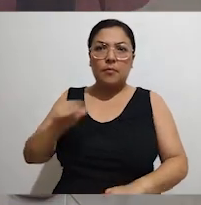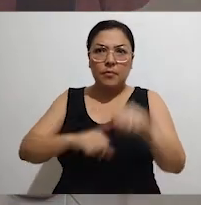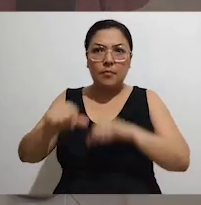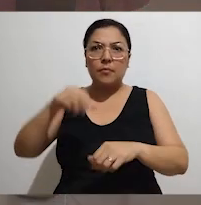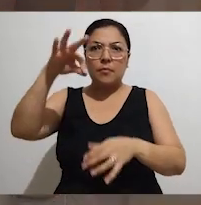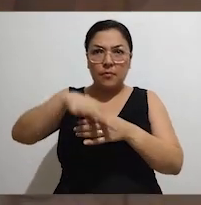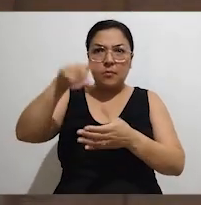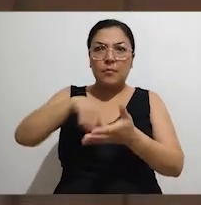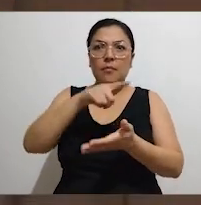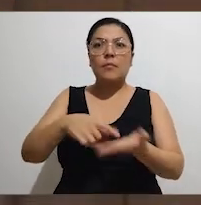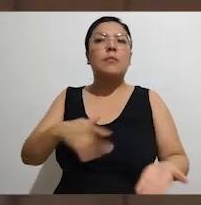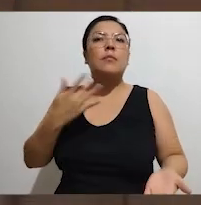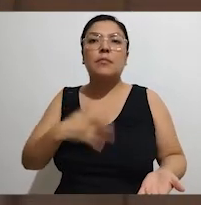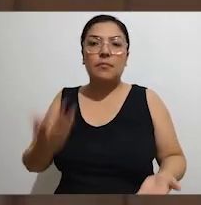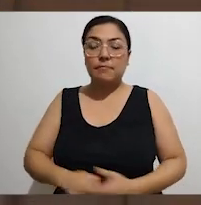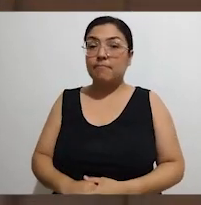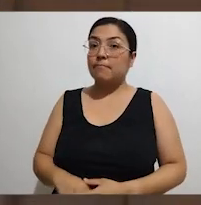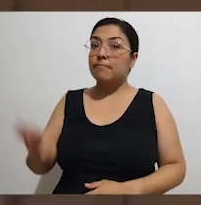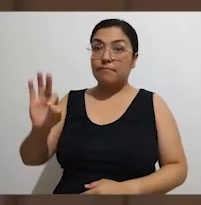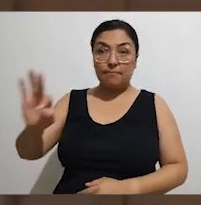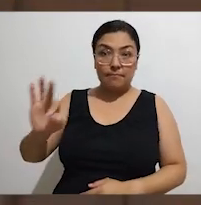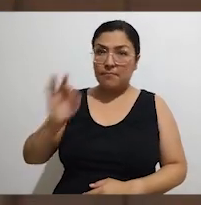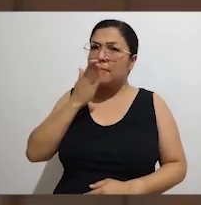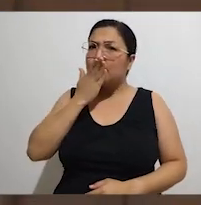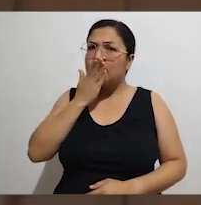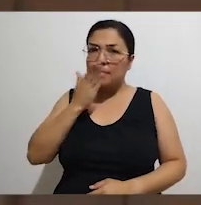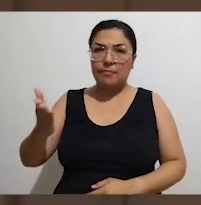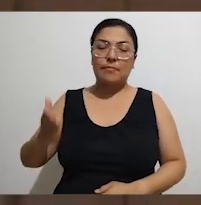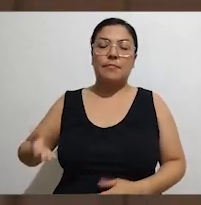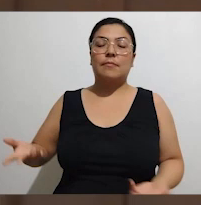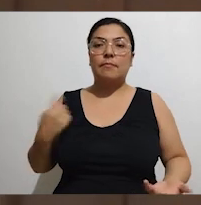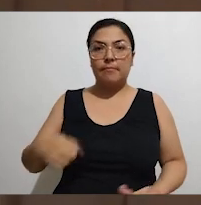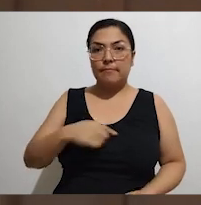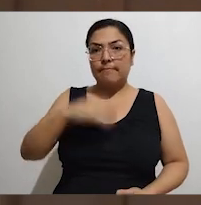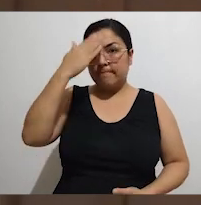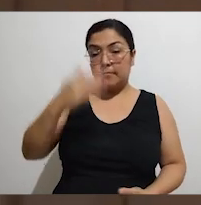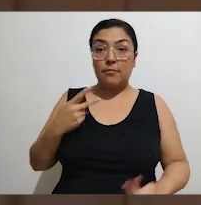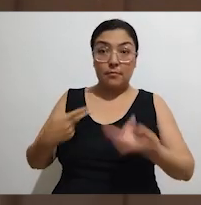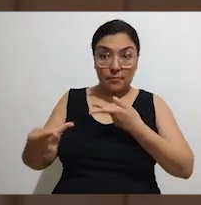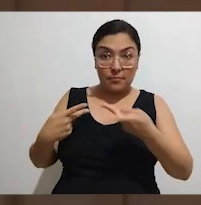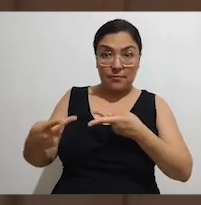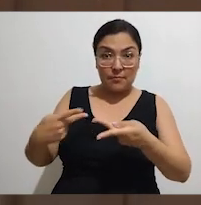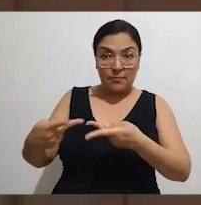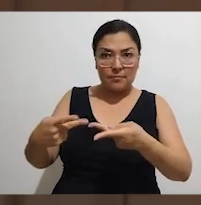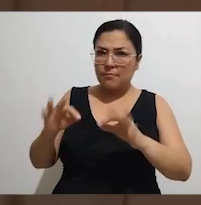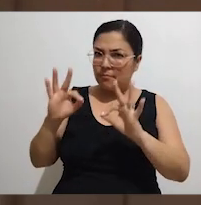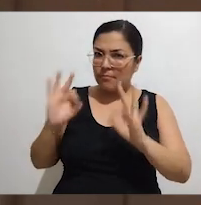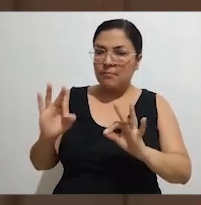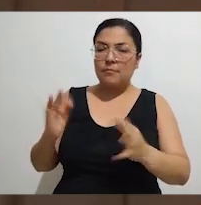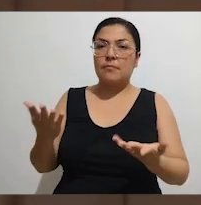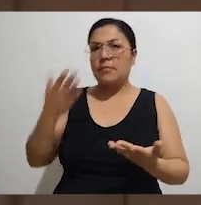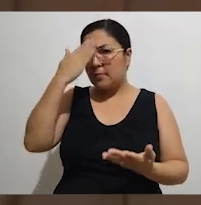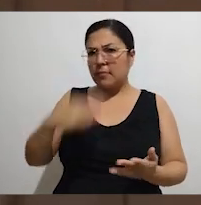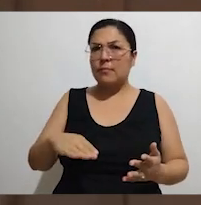que en primer lugar nos fue muy bien. En la parte operativa procedimental pudimos encontrar que las casillas, las más